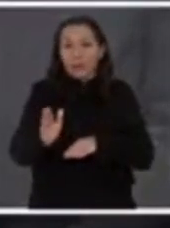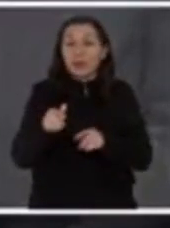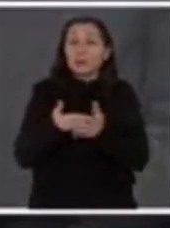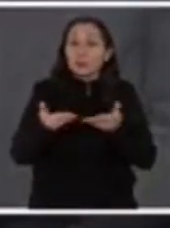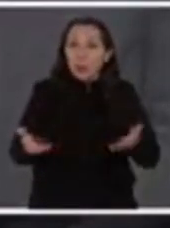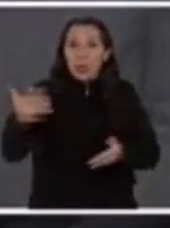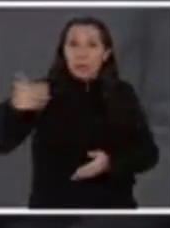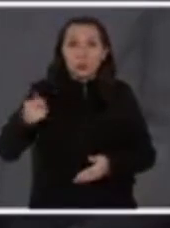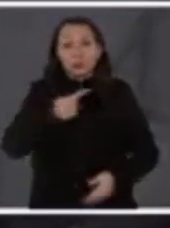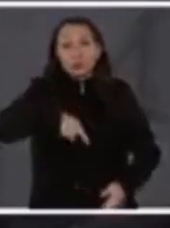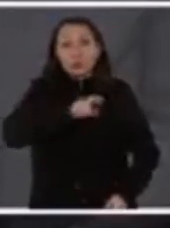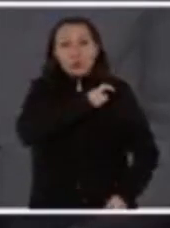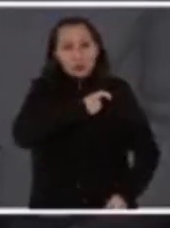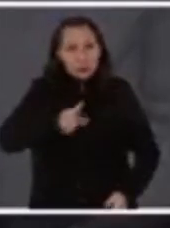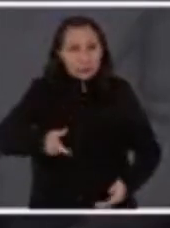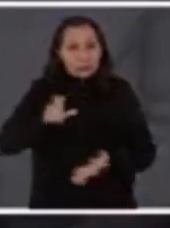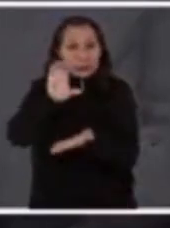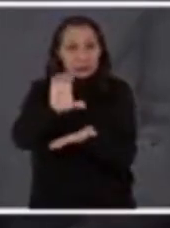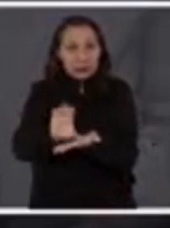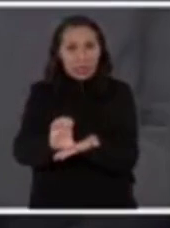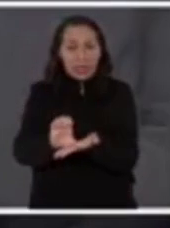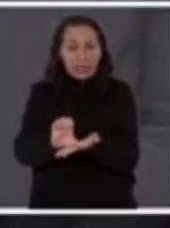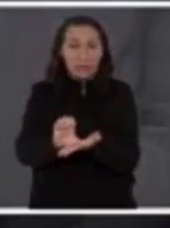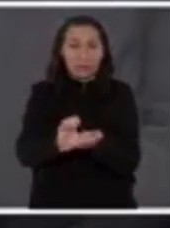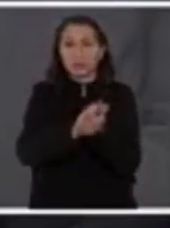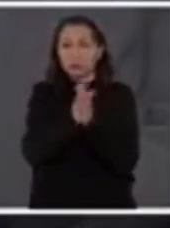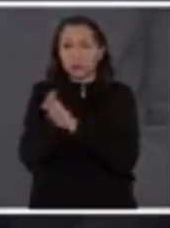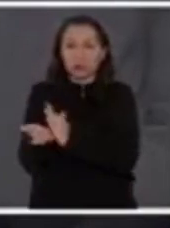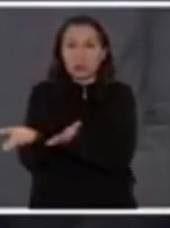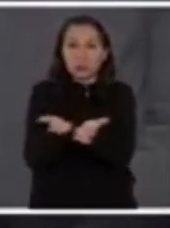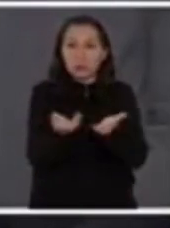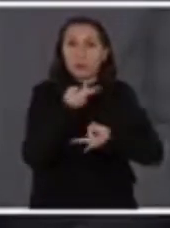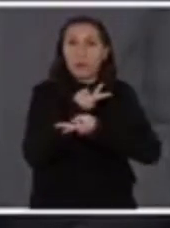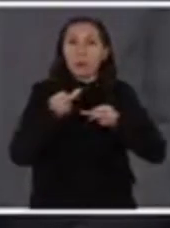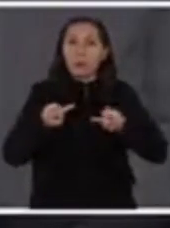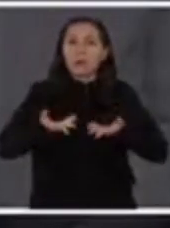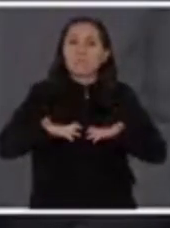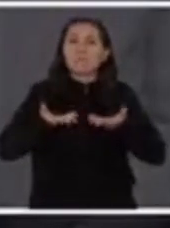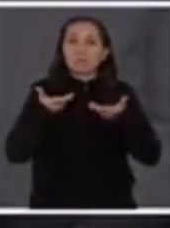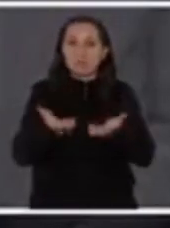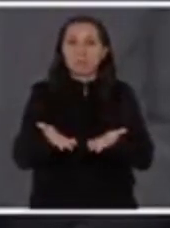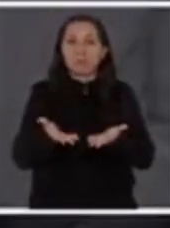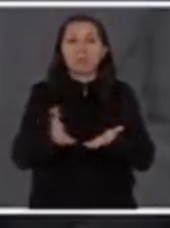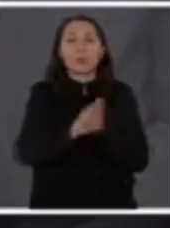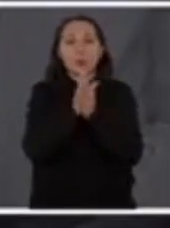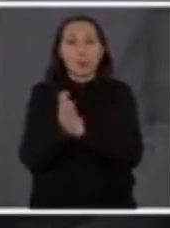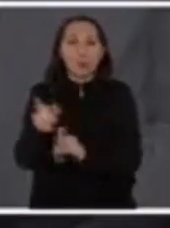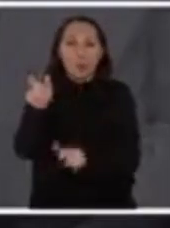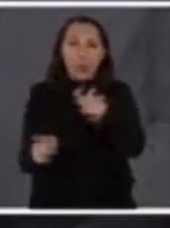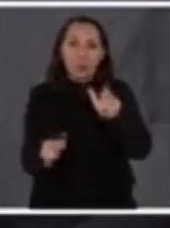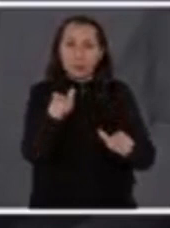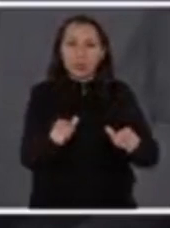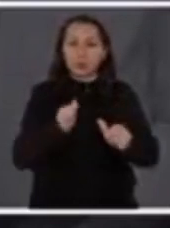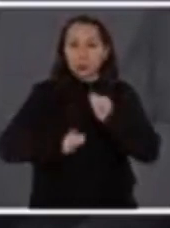importante que como gobierno, como Estado, que todos los servicios públicos estemos a disposición de toda la gente